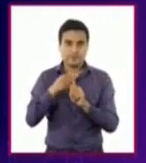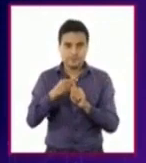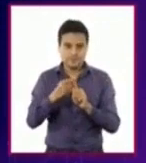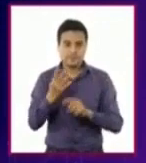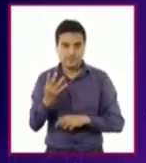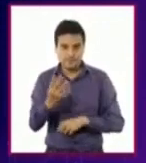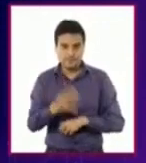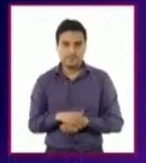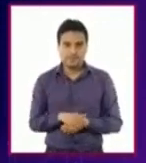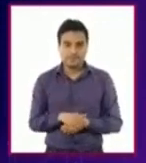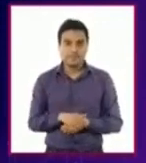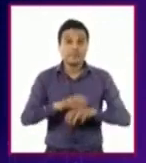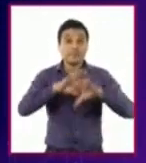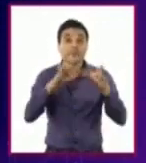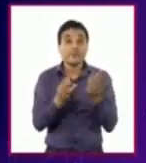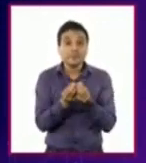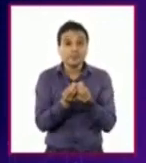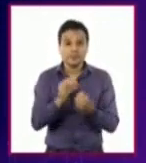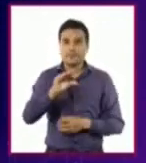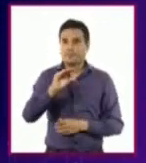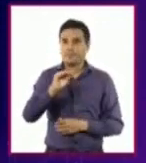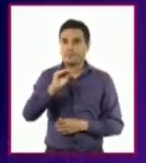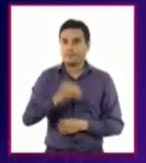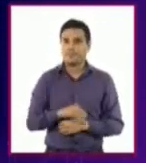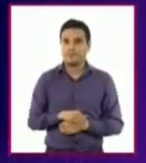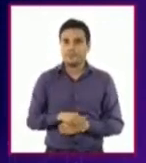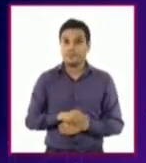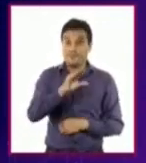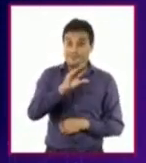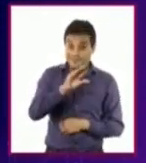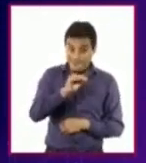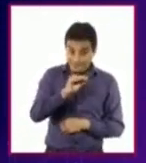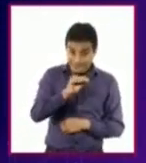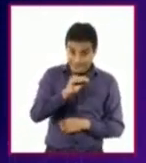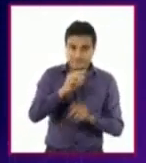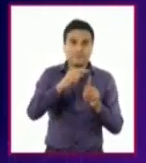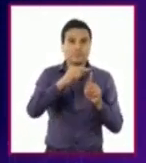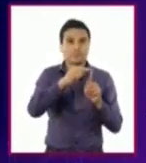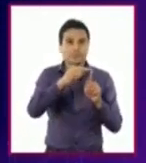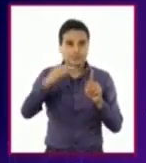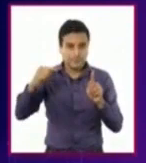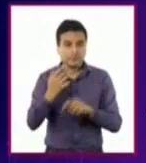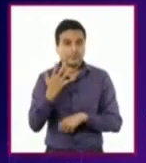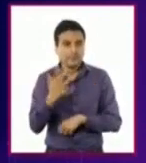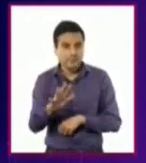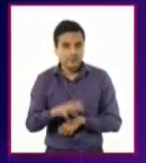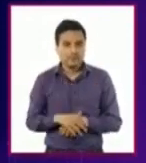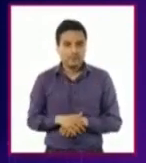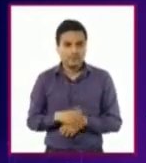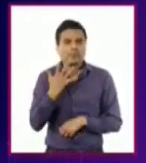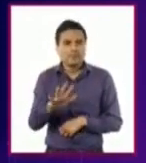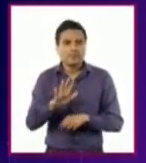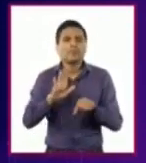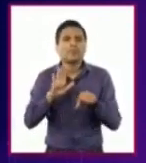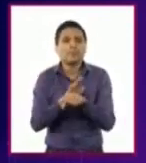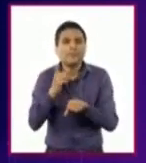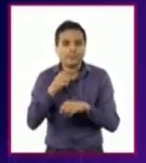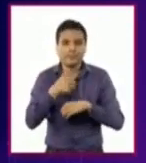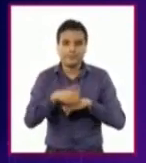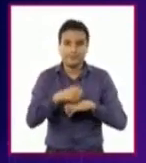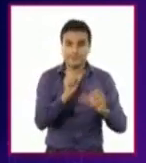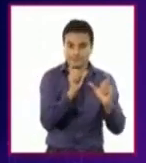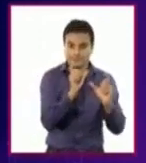que es igual a 90 después se divide 90 entre 10 ya que son 10 datos en total